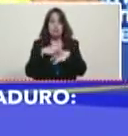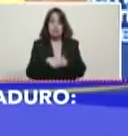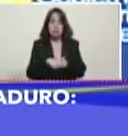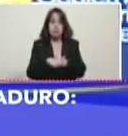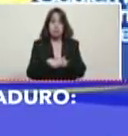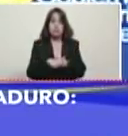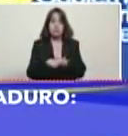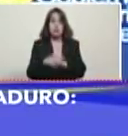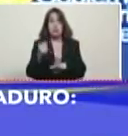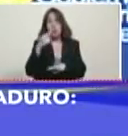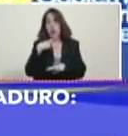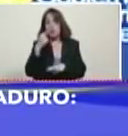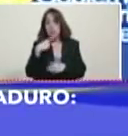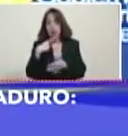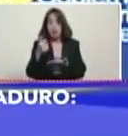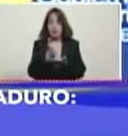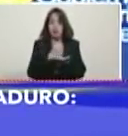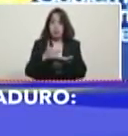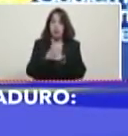campo farmacéutico.